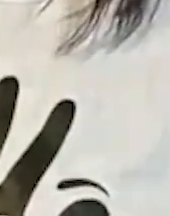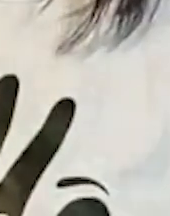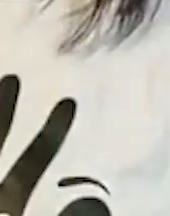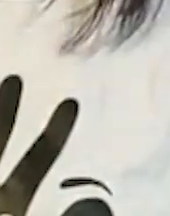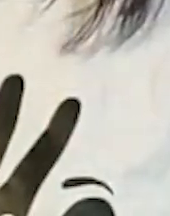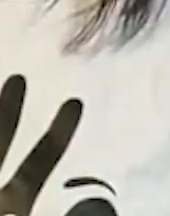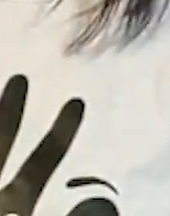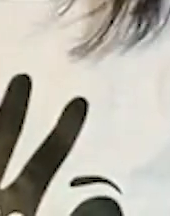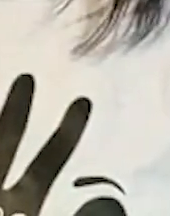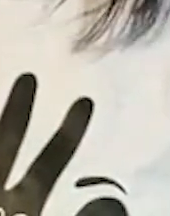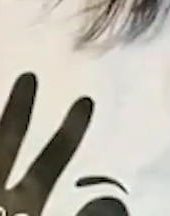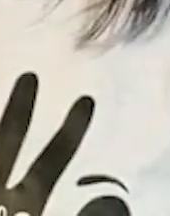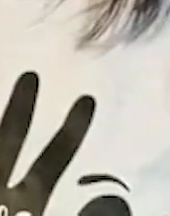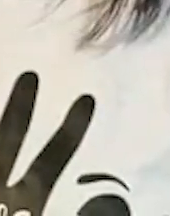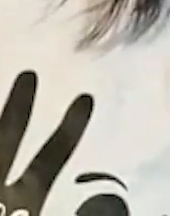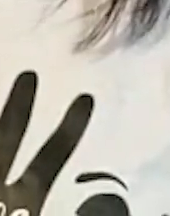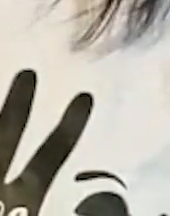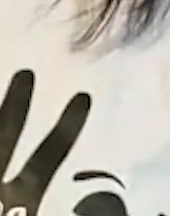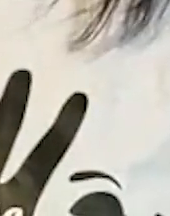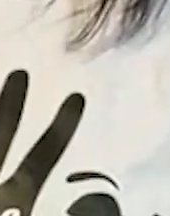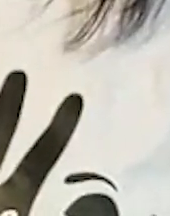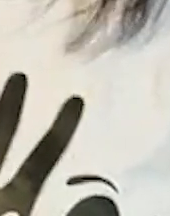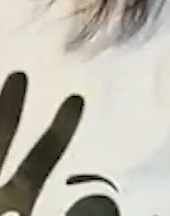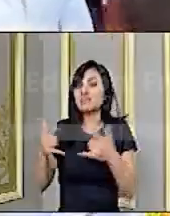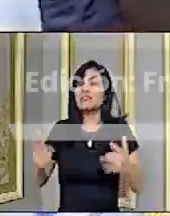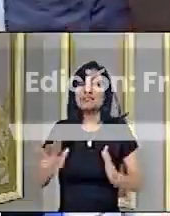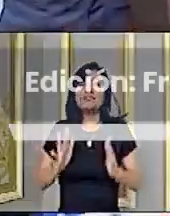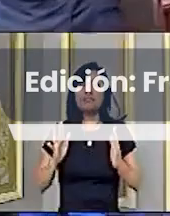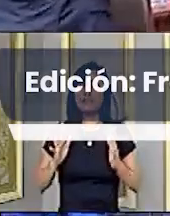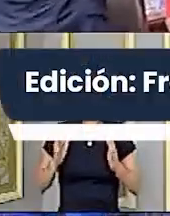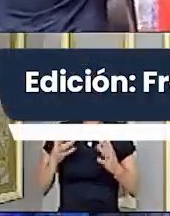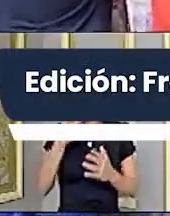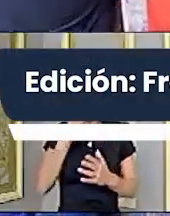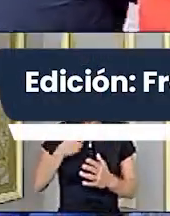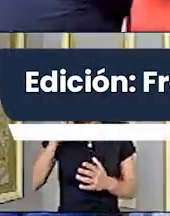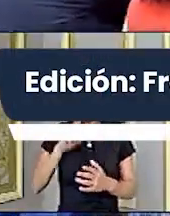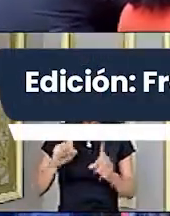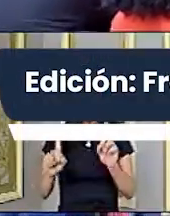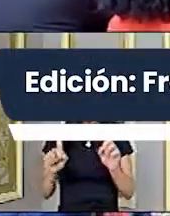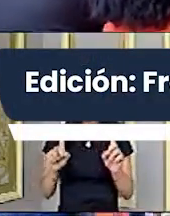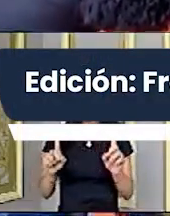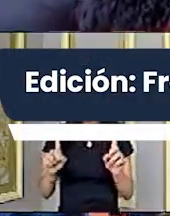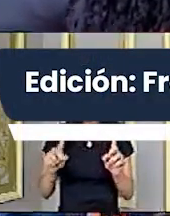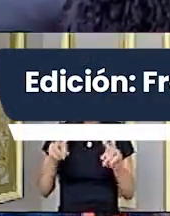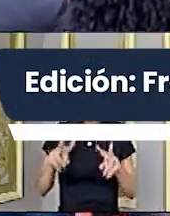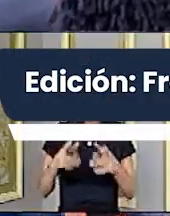se castigarán como tentativa de homicidio y no como agravante del delito de lesiones, y los agresores podrán